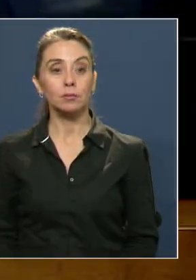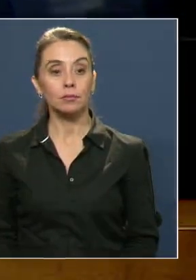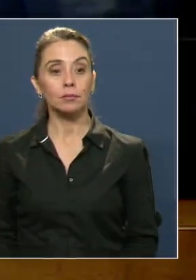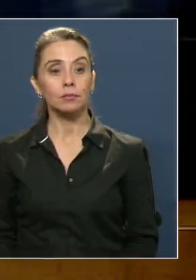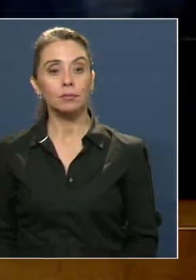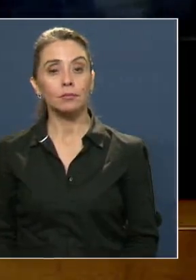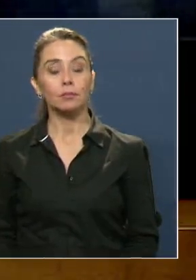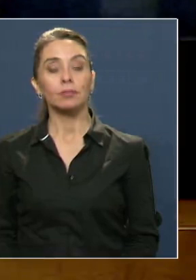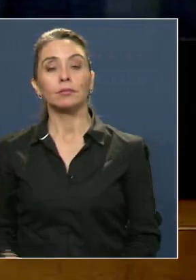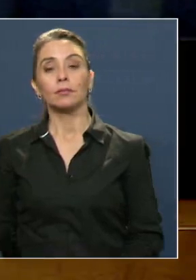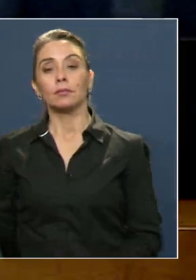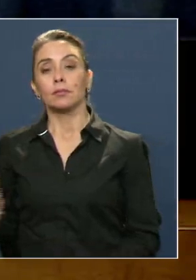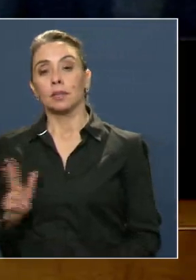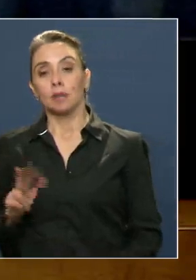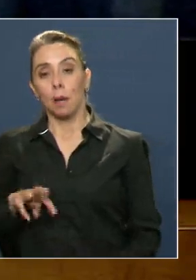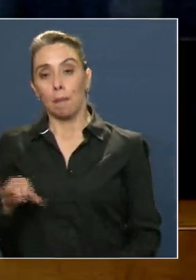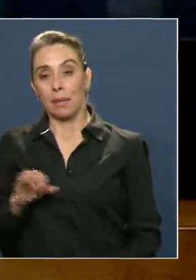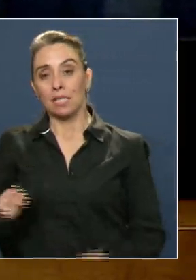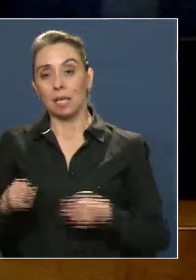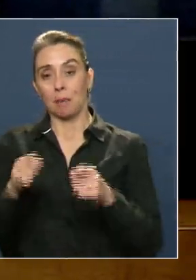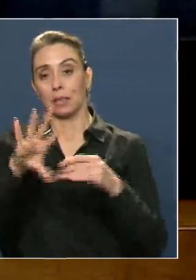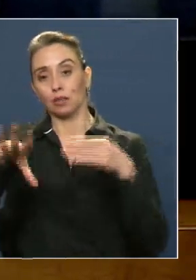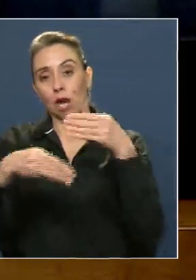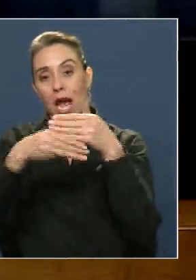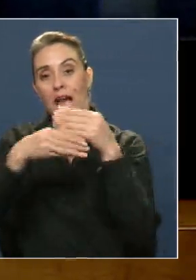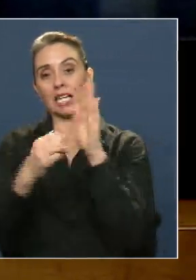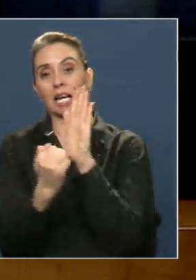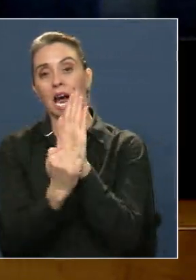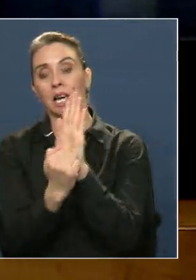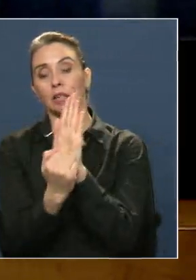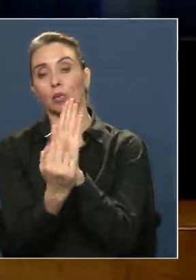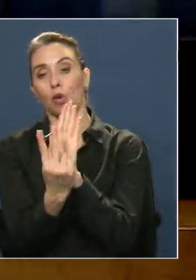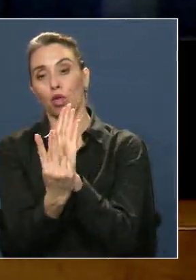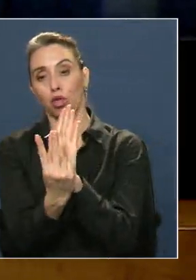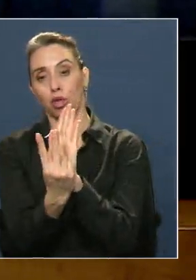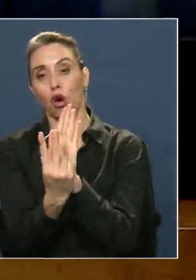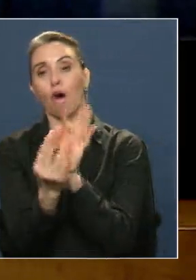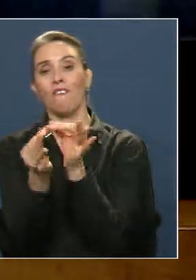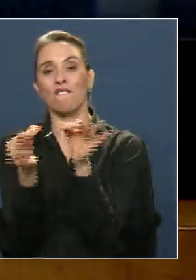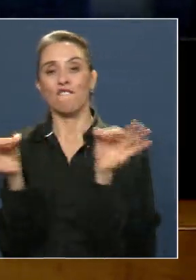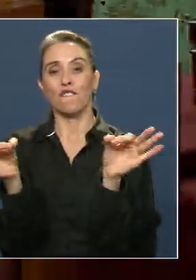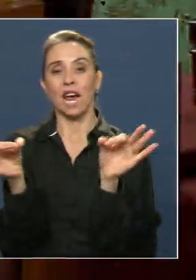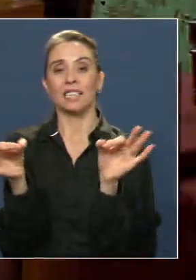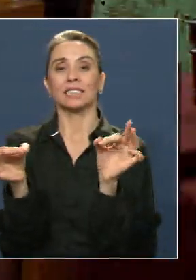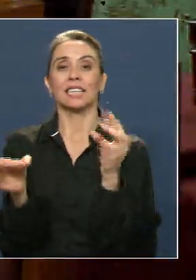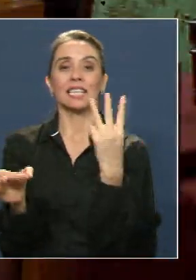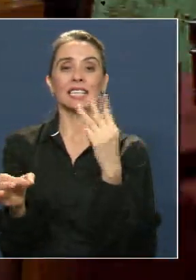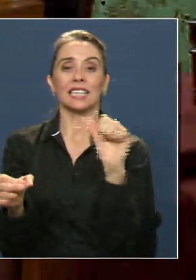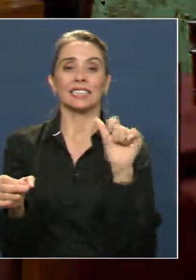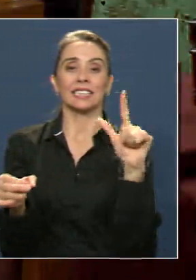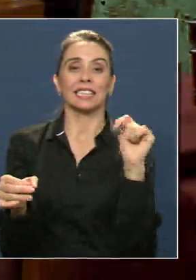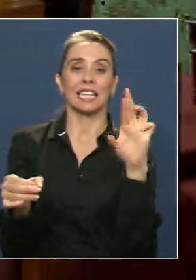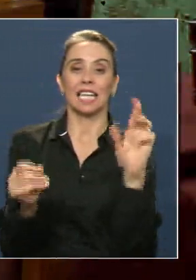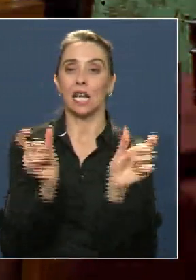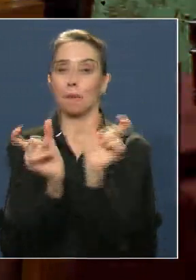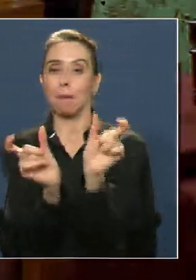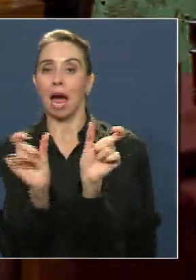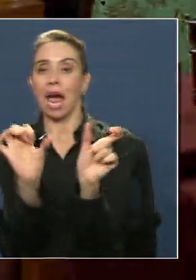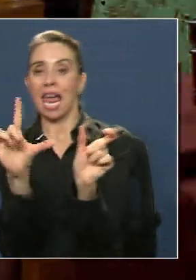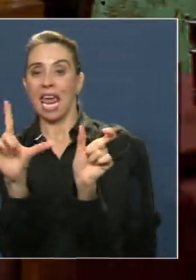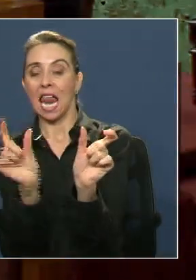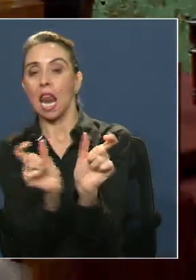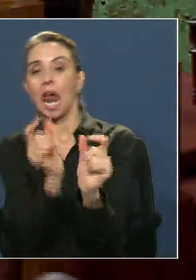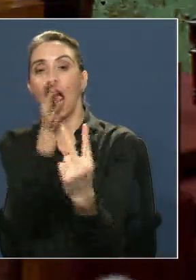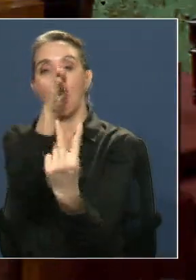La indicación del señor Mesa es para agregar en el artículo 2, entre la frase 367 ter y la palabra él, la